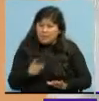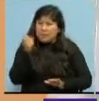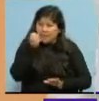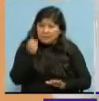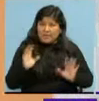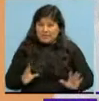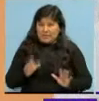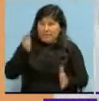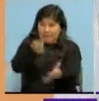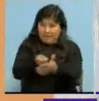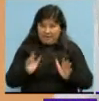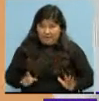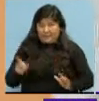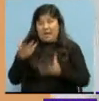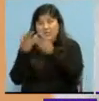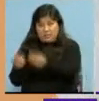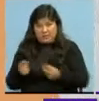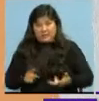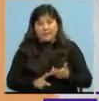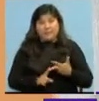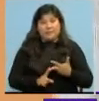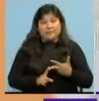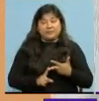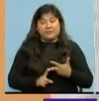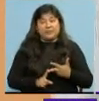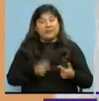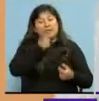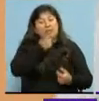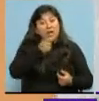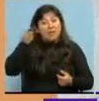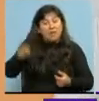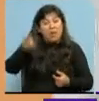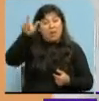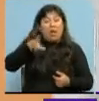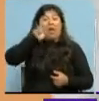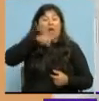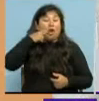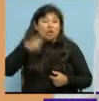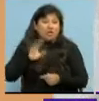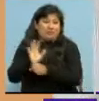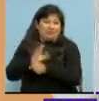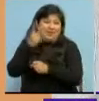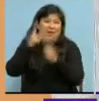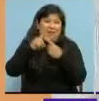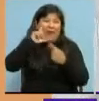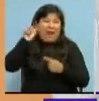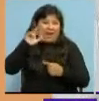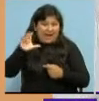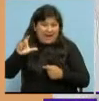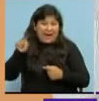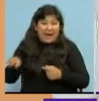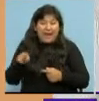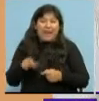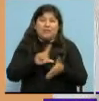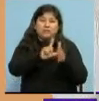huila que es el que liberamos en la cuesta de lipán estuvo un año en recuperación